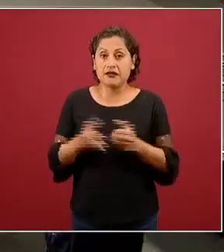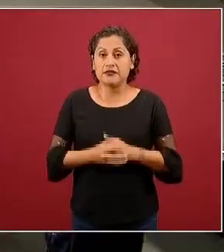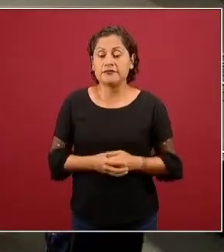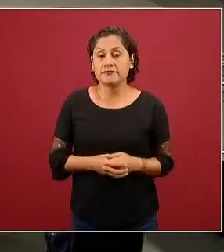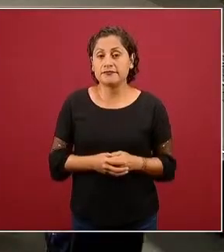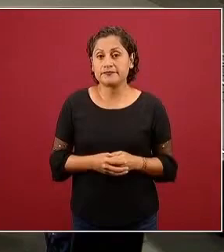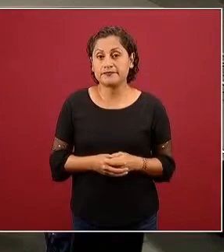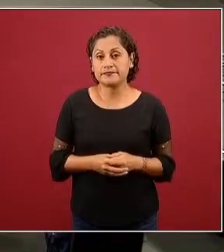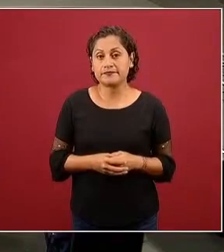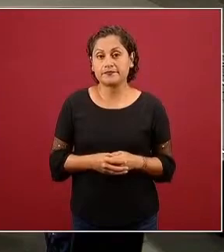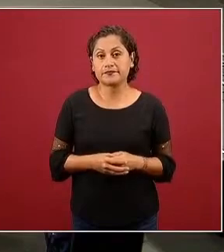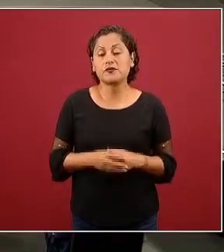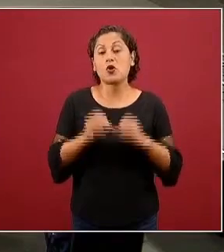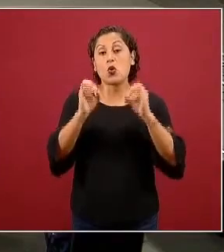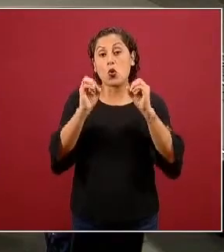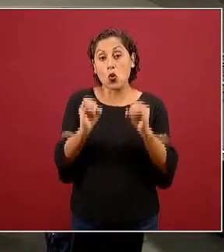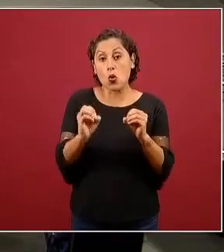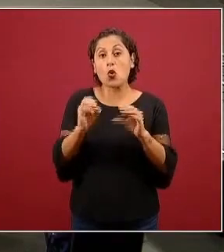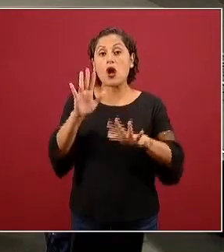conductas